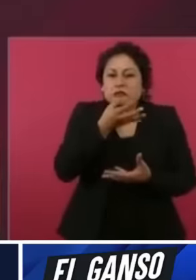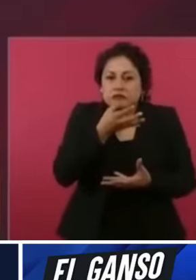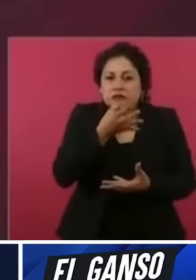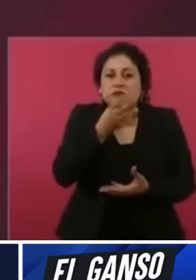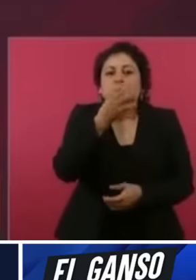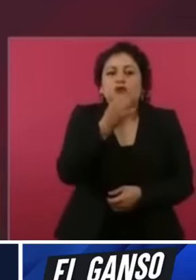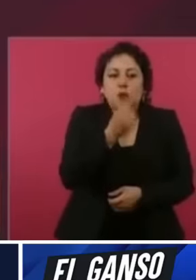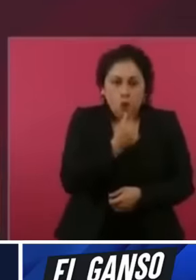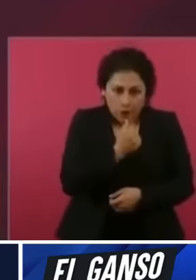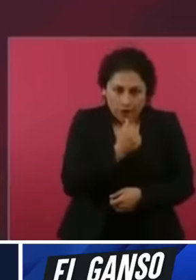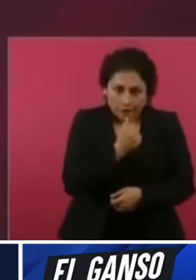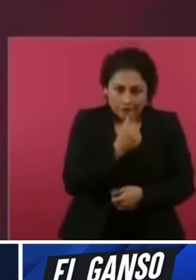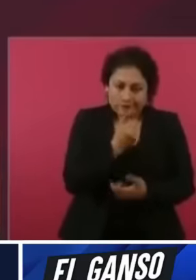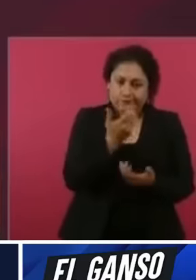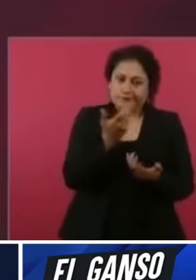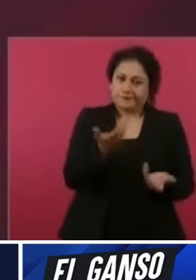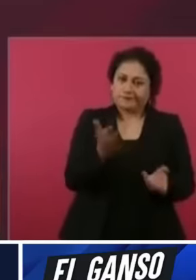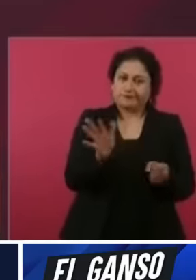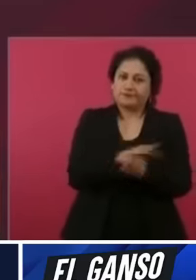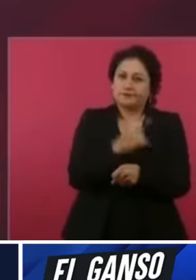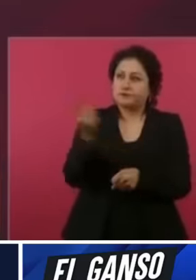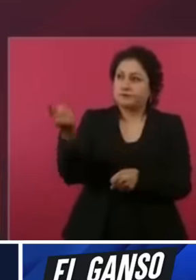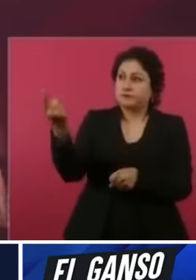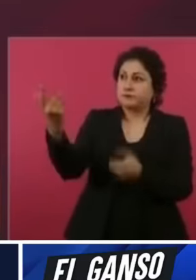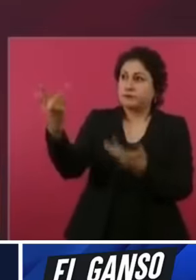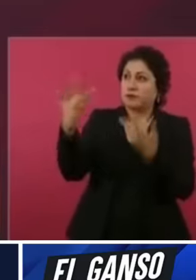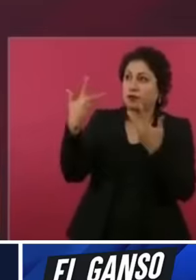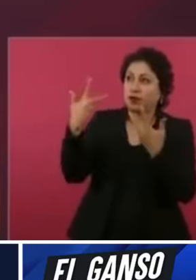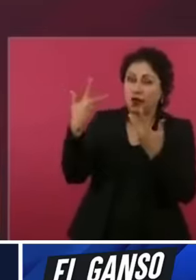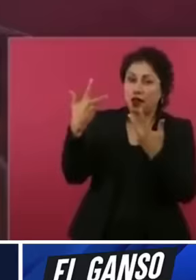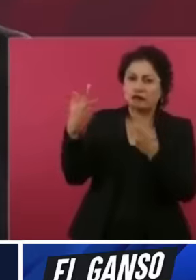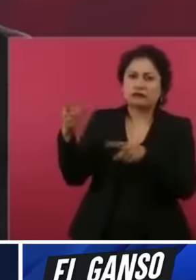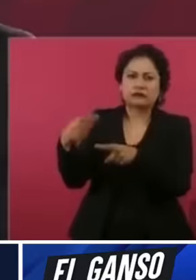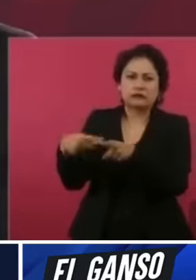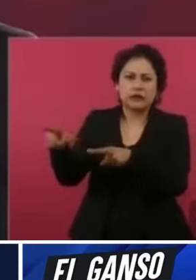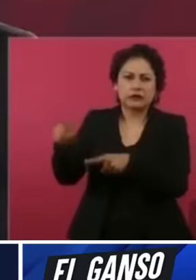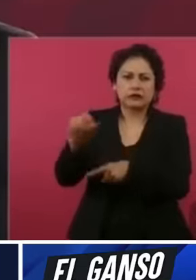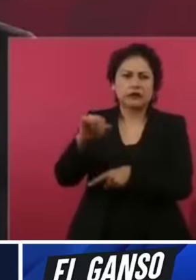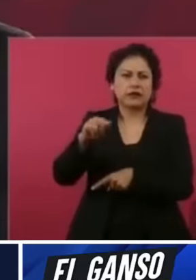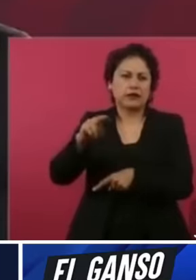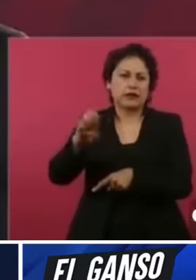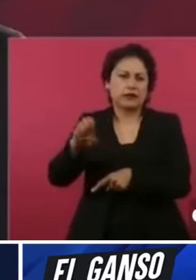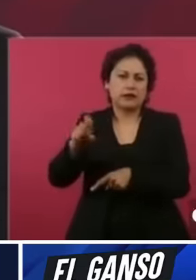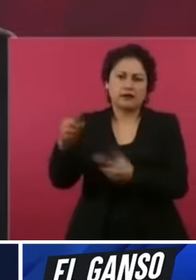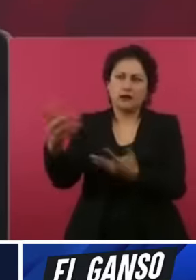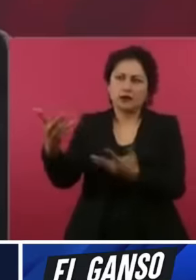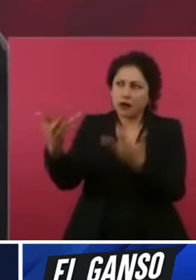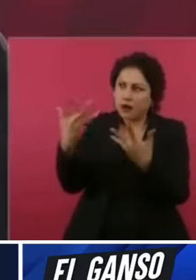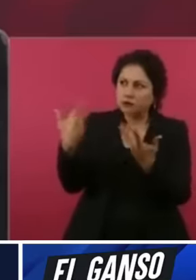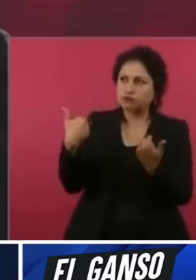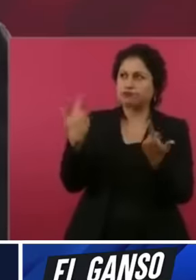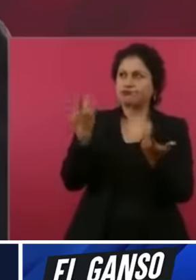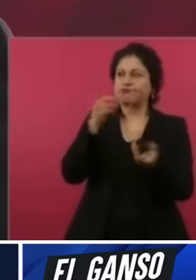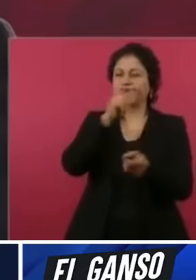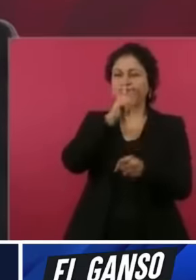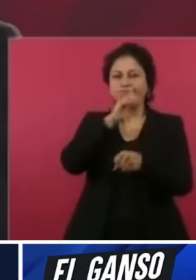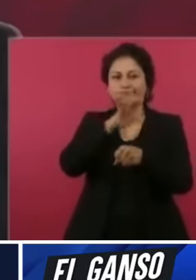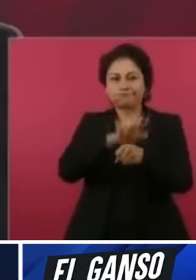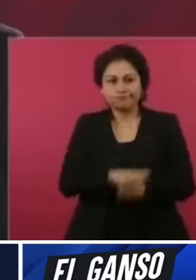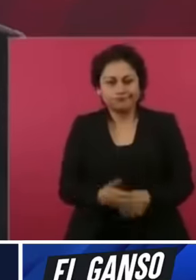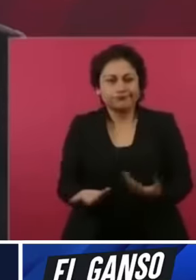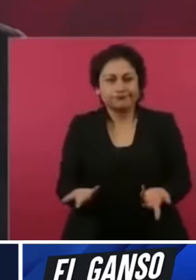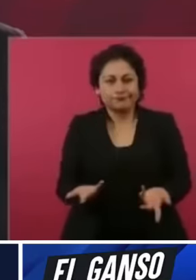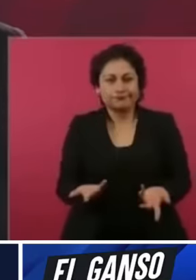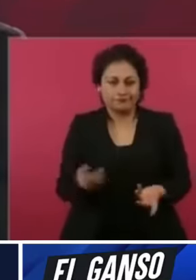porque me cepillan los del INE los del tribunal